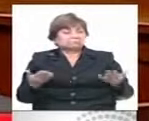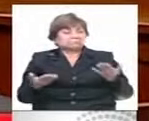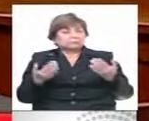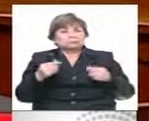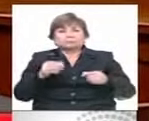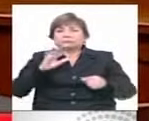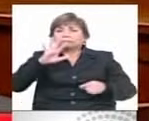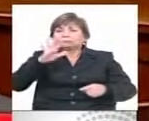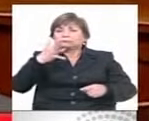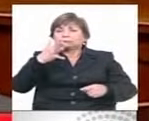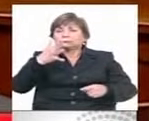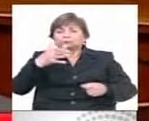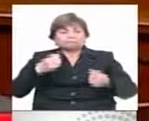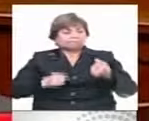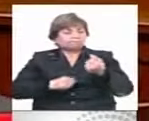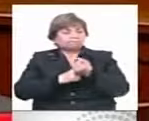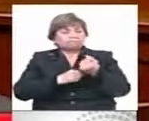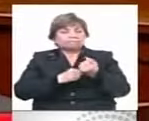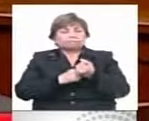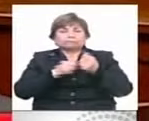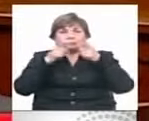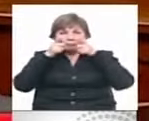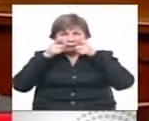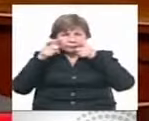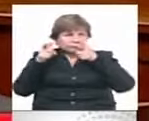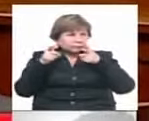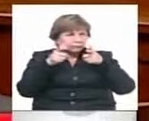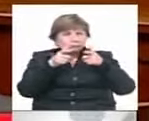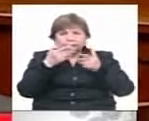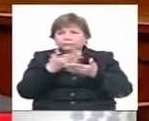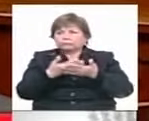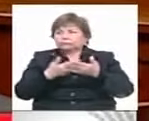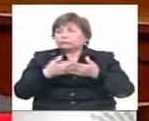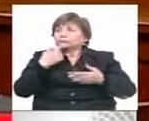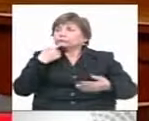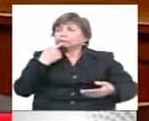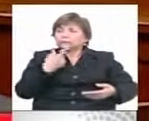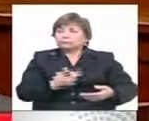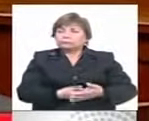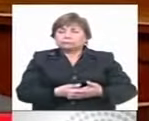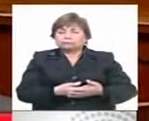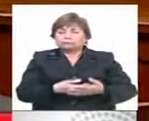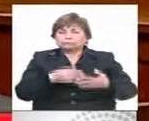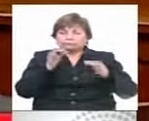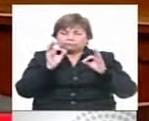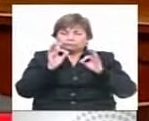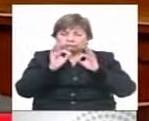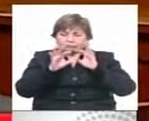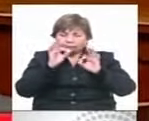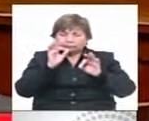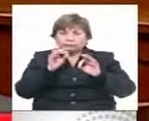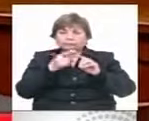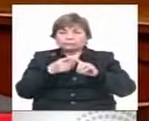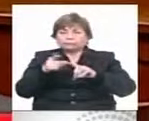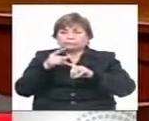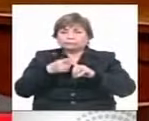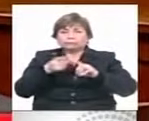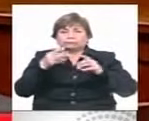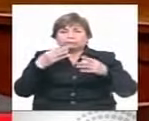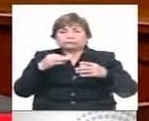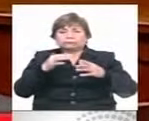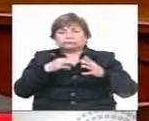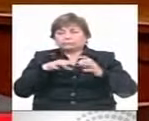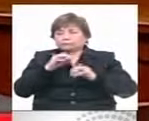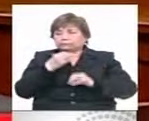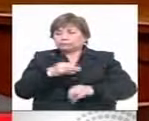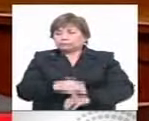quinquenio para fortalecer la vigilancia genómica, es decir, la identificación de variantes circulantes